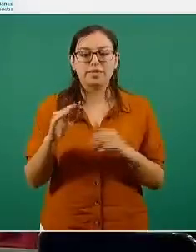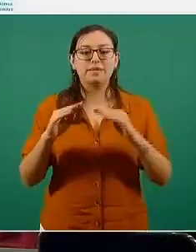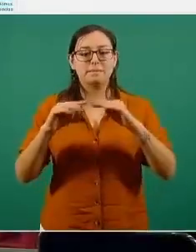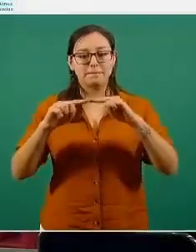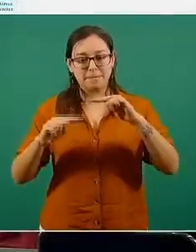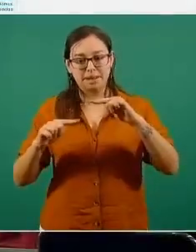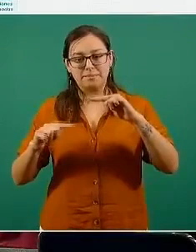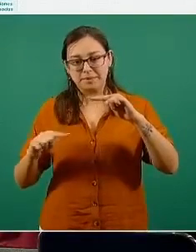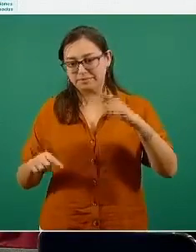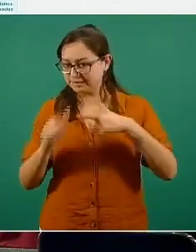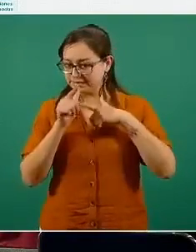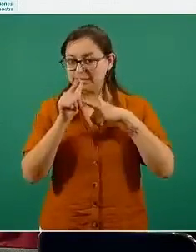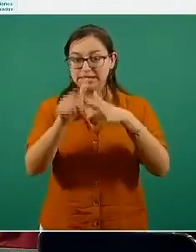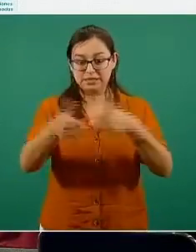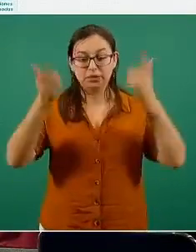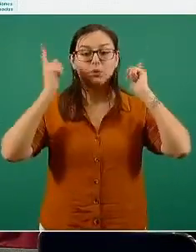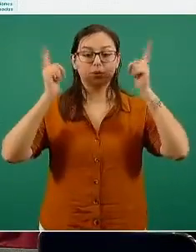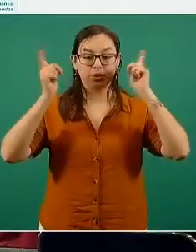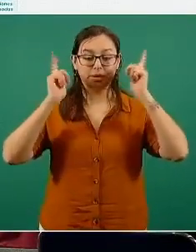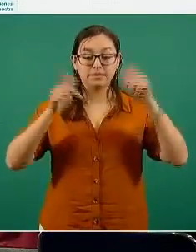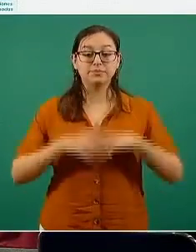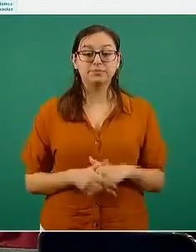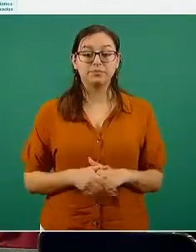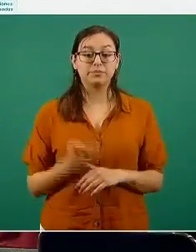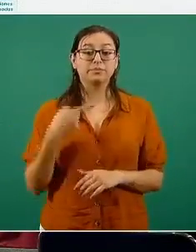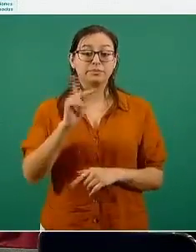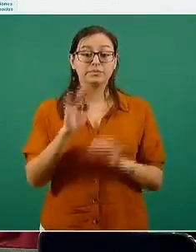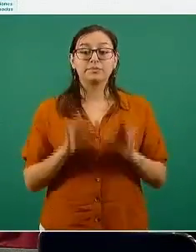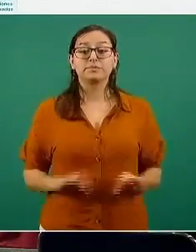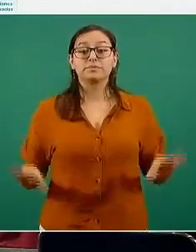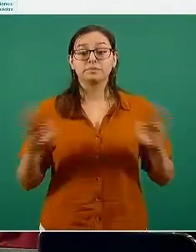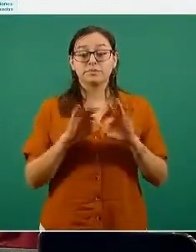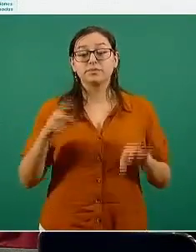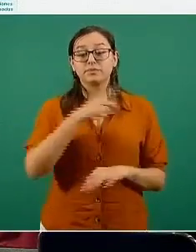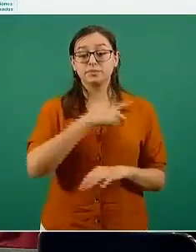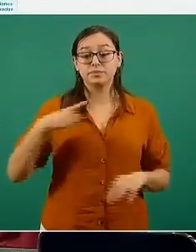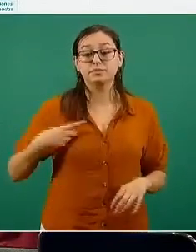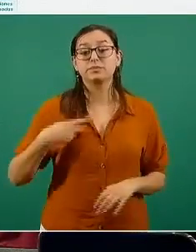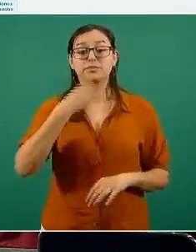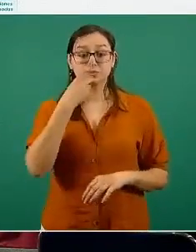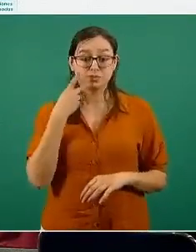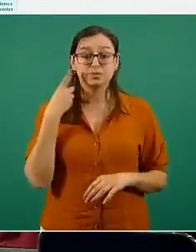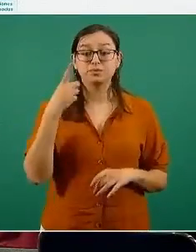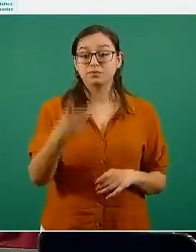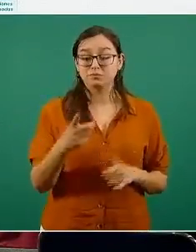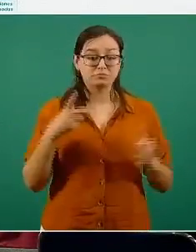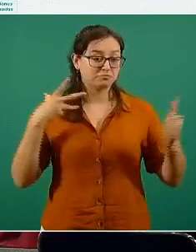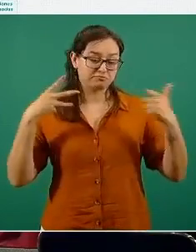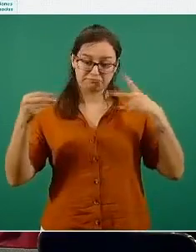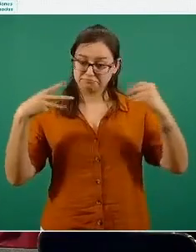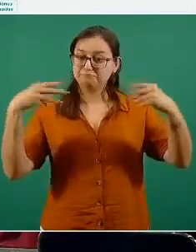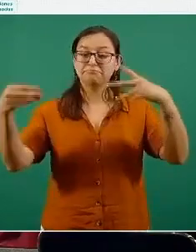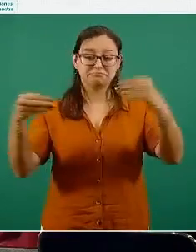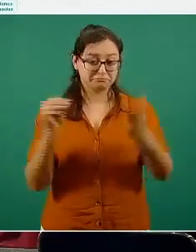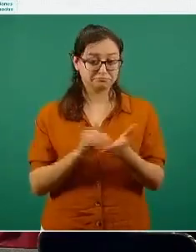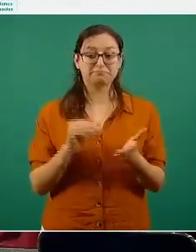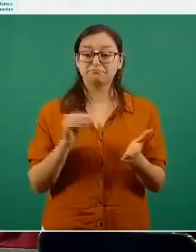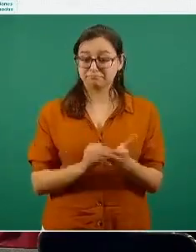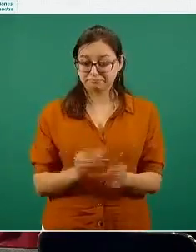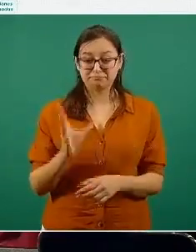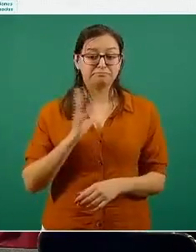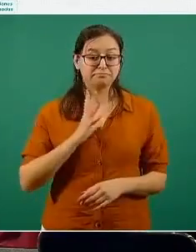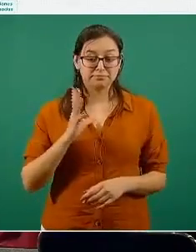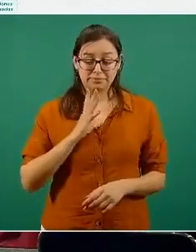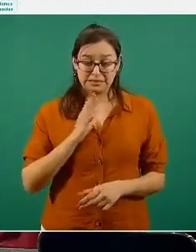constante hacia abajo. Sin embargo, es importante considerar que pues, la epidemia está activa, estamos en una